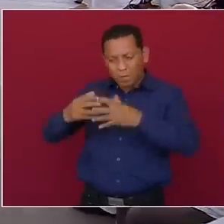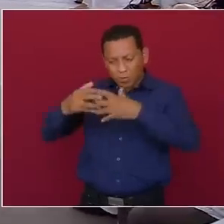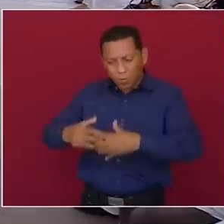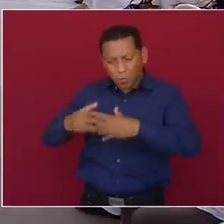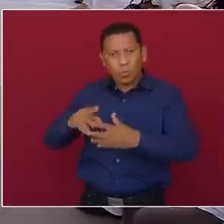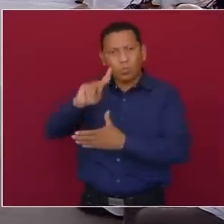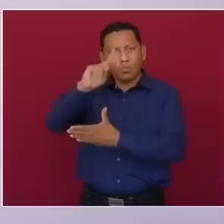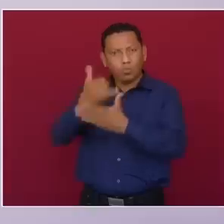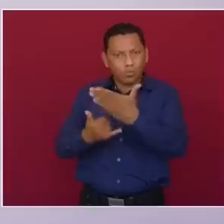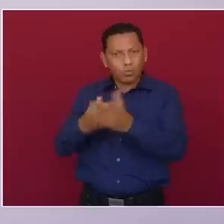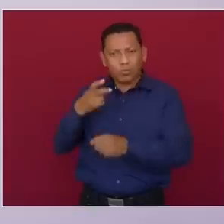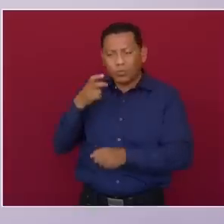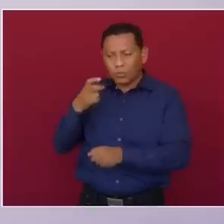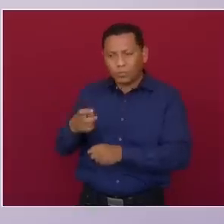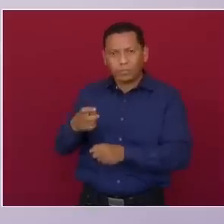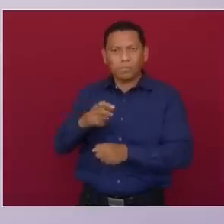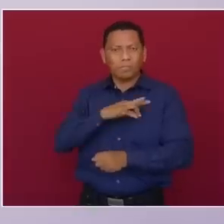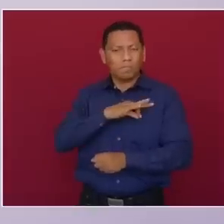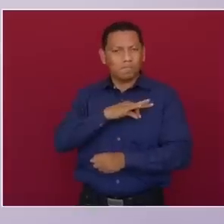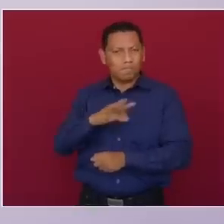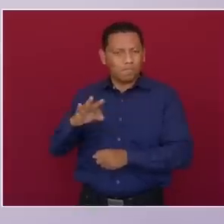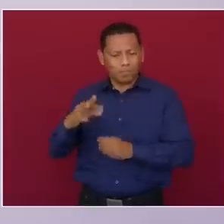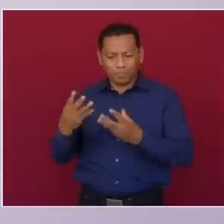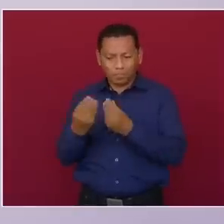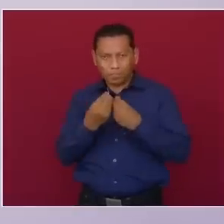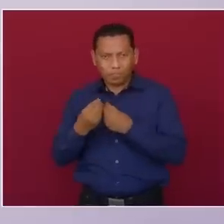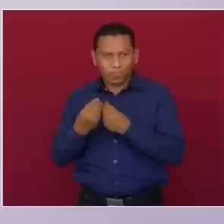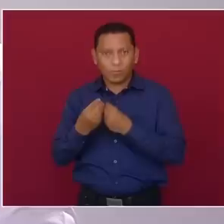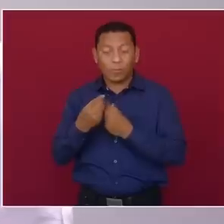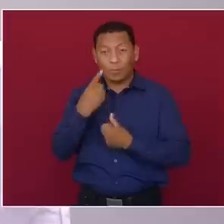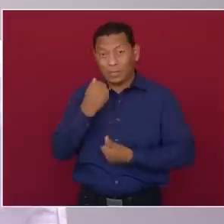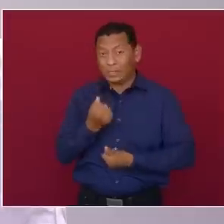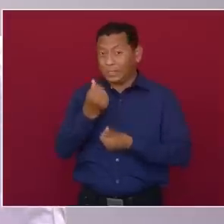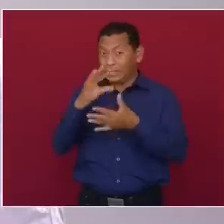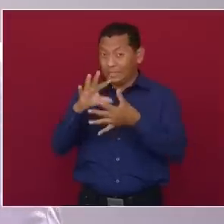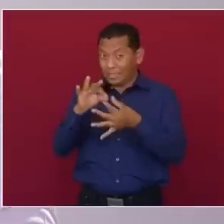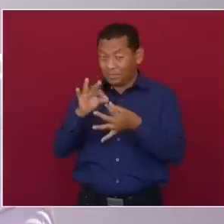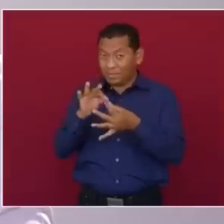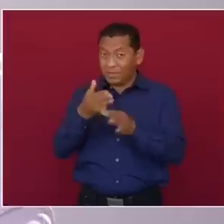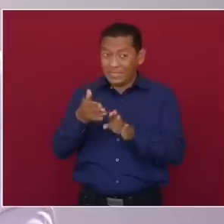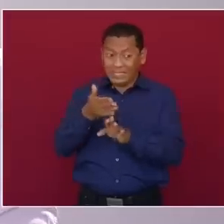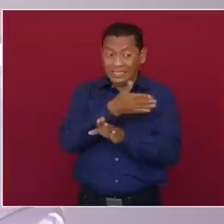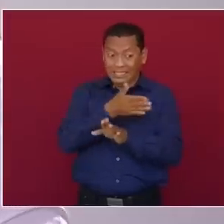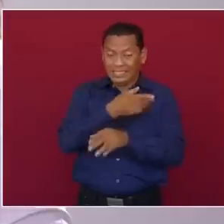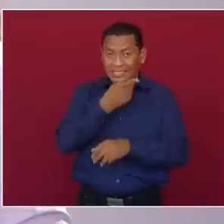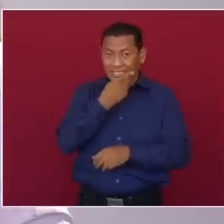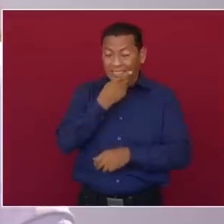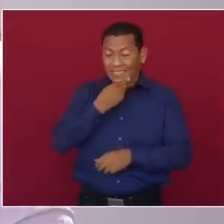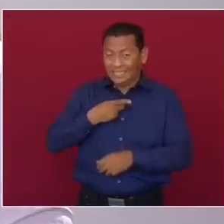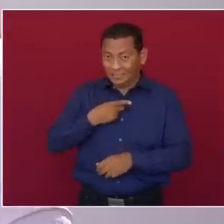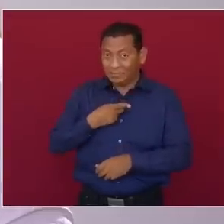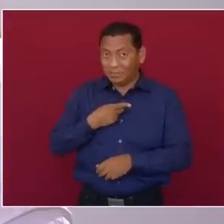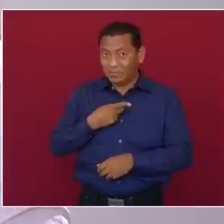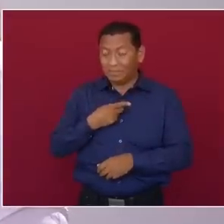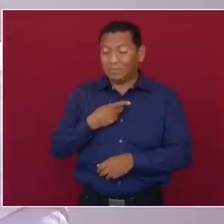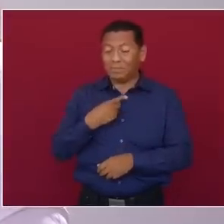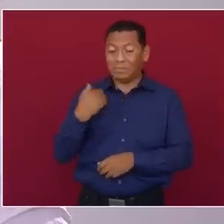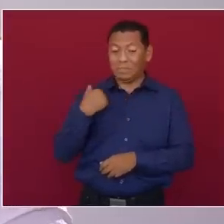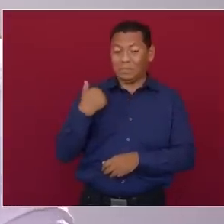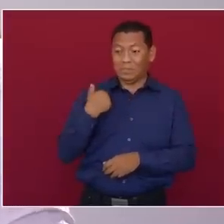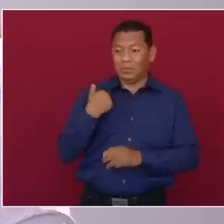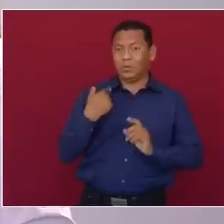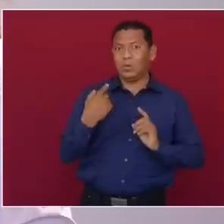proyecto como los Project Manager. Les comparto que en esos días me mandó llamar y en el